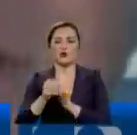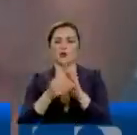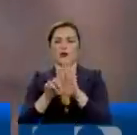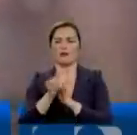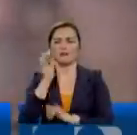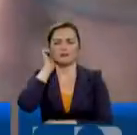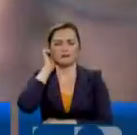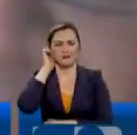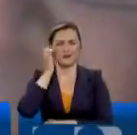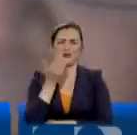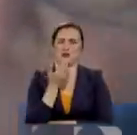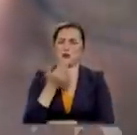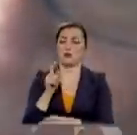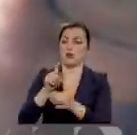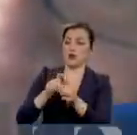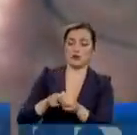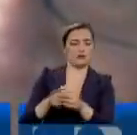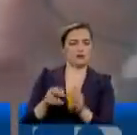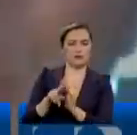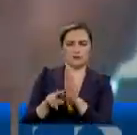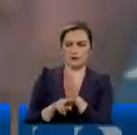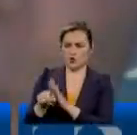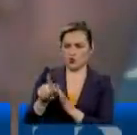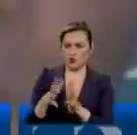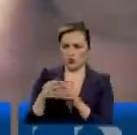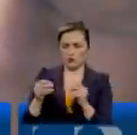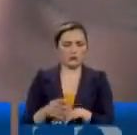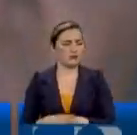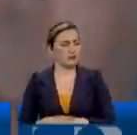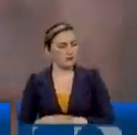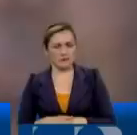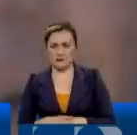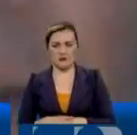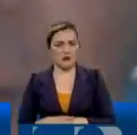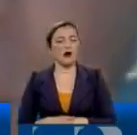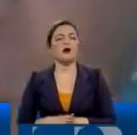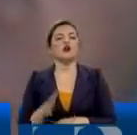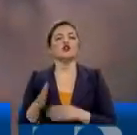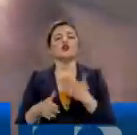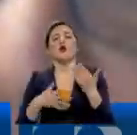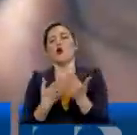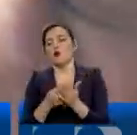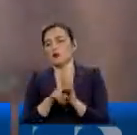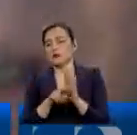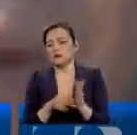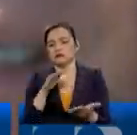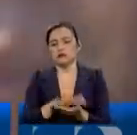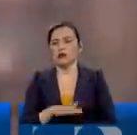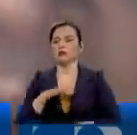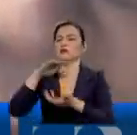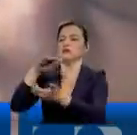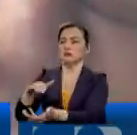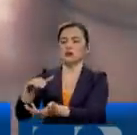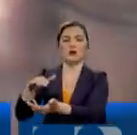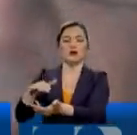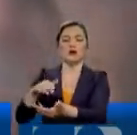La subsanación es posterior. La subsanación se da cuando usted, presentando todos los requisitos, pase el proceso